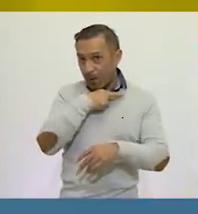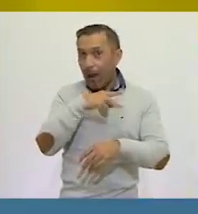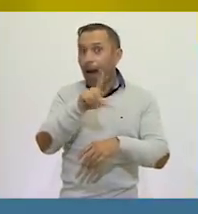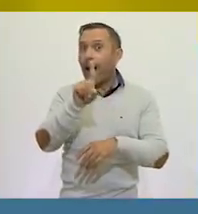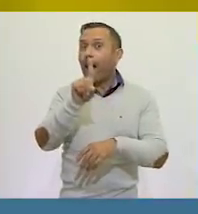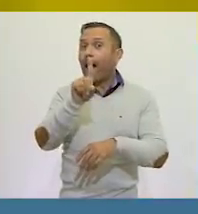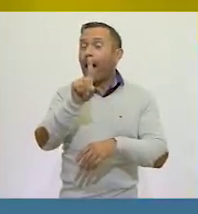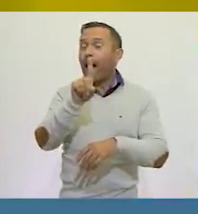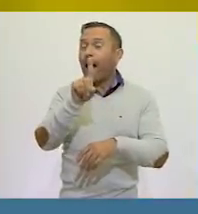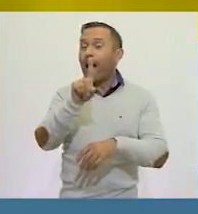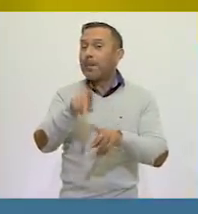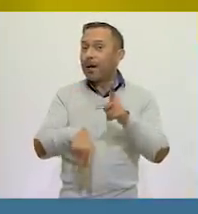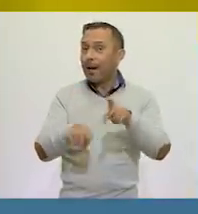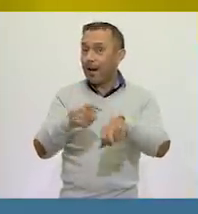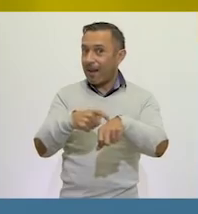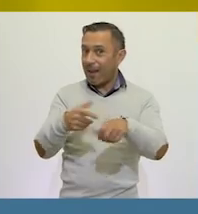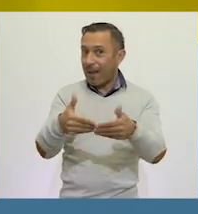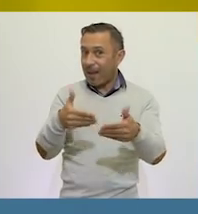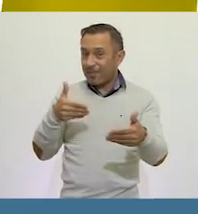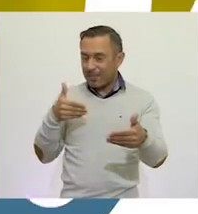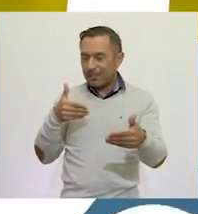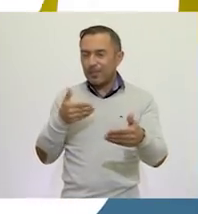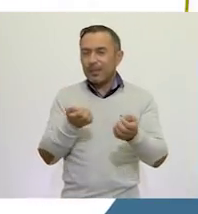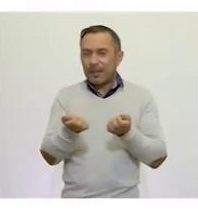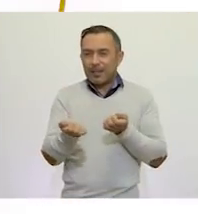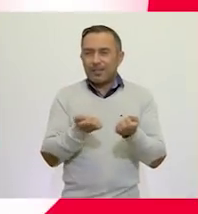vamos a movernos un poco.